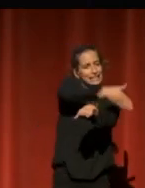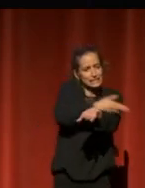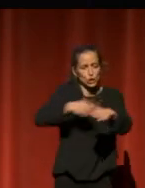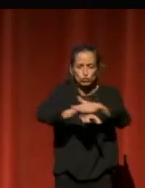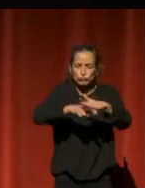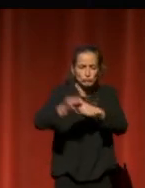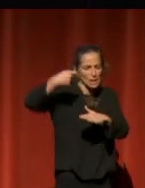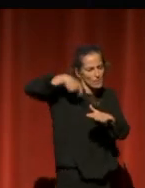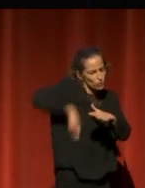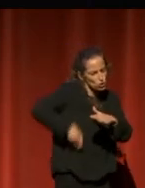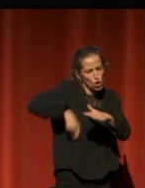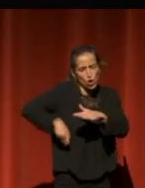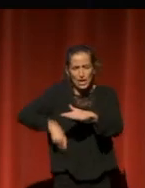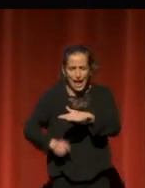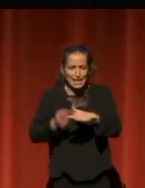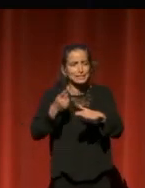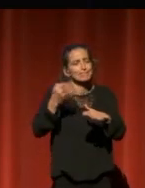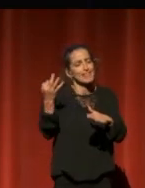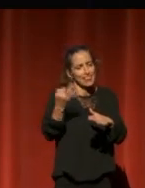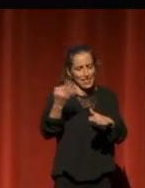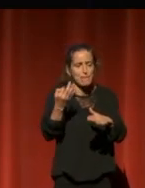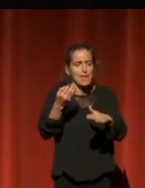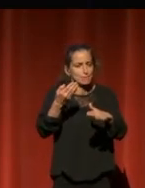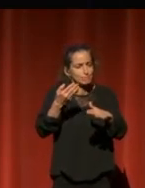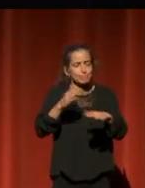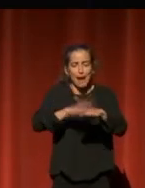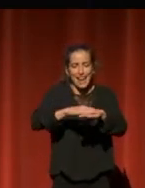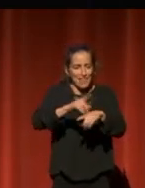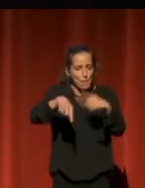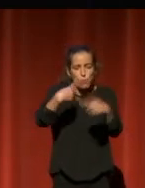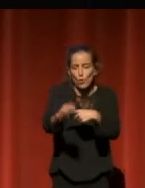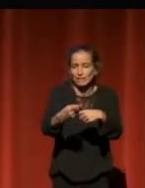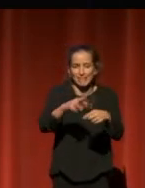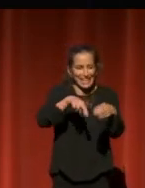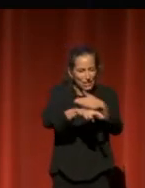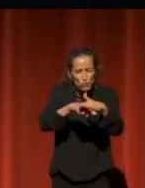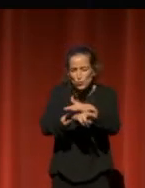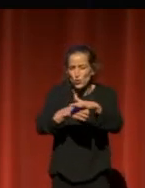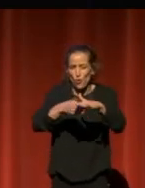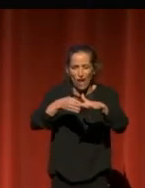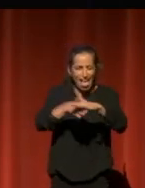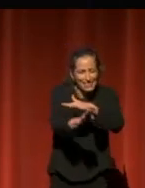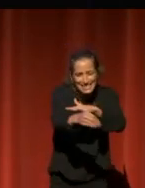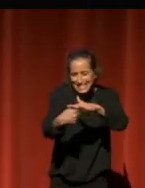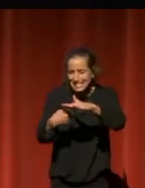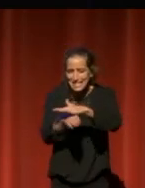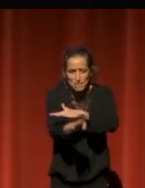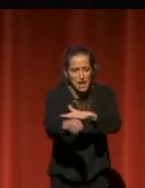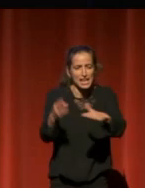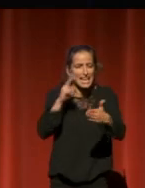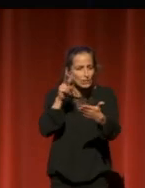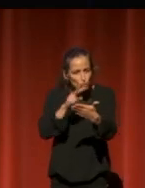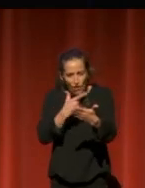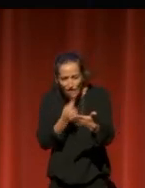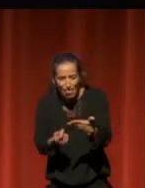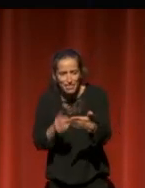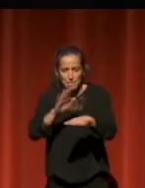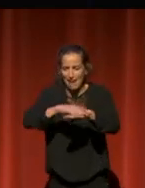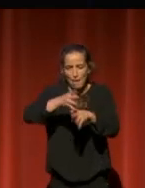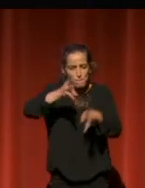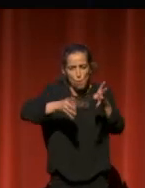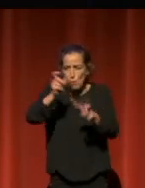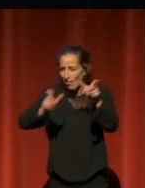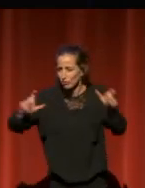recursos, tiene que estar bien construida para que sea accesible, para que haya materiales en lectura fácil, para que toda la población pueda acceder.